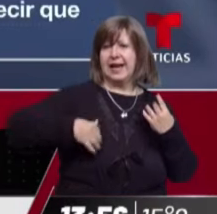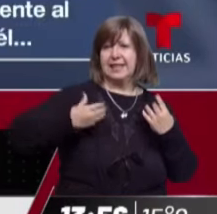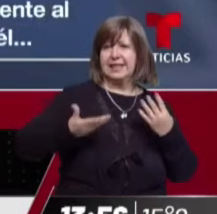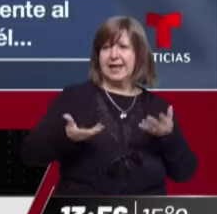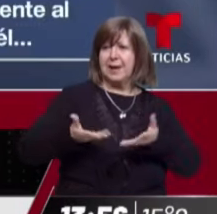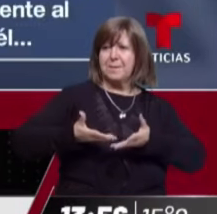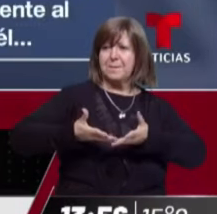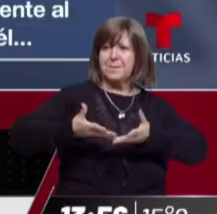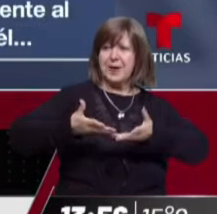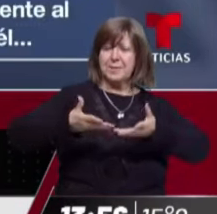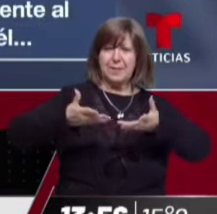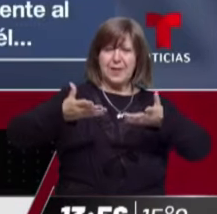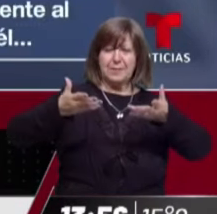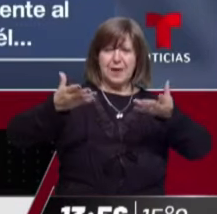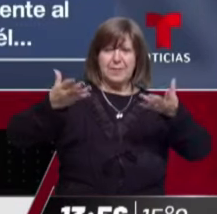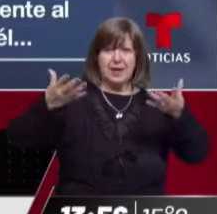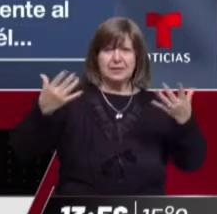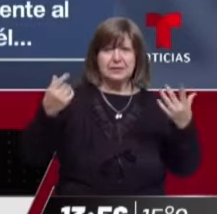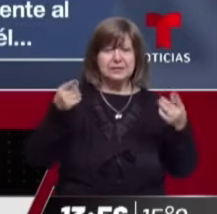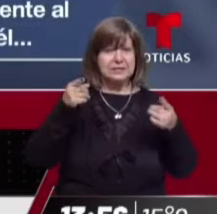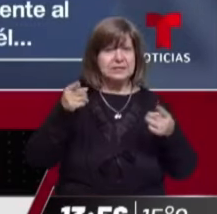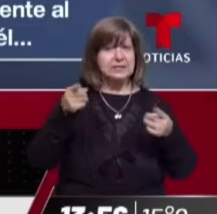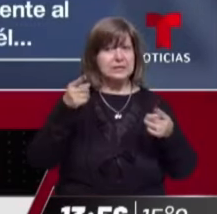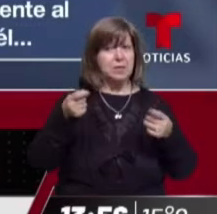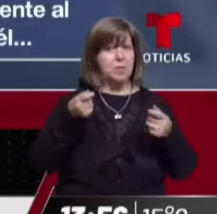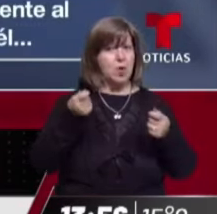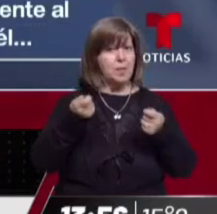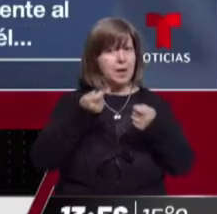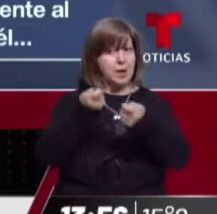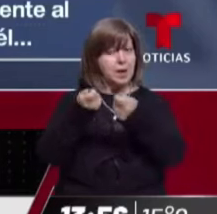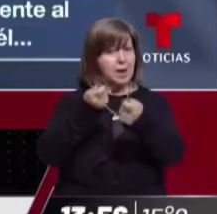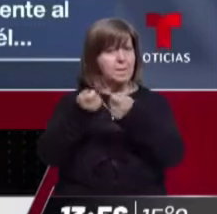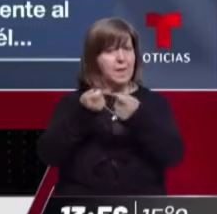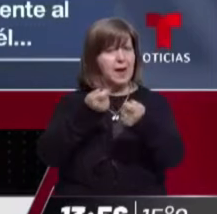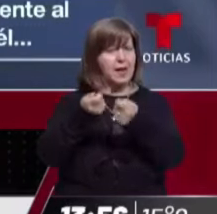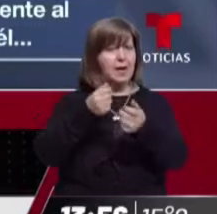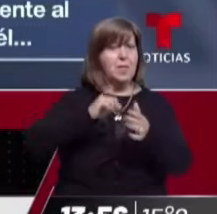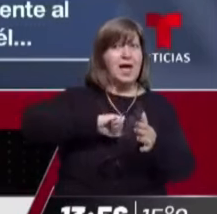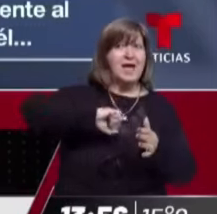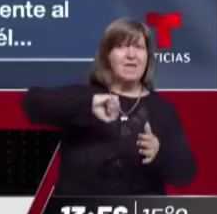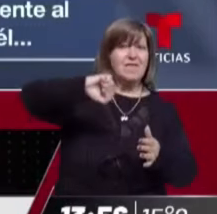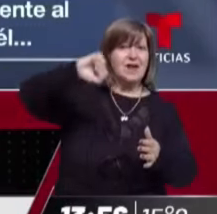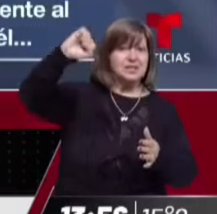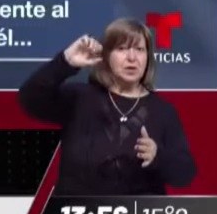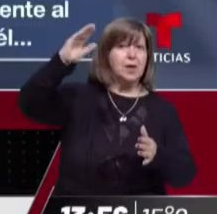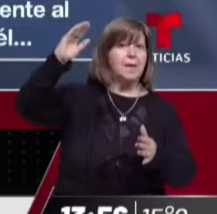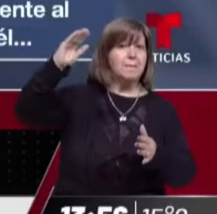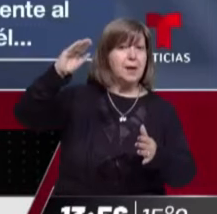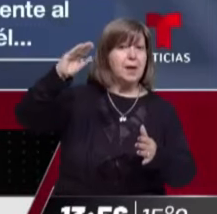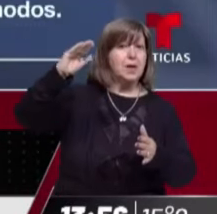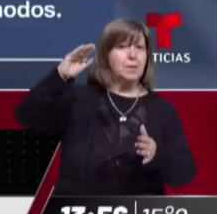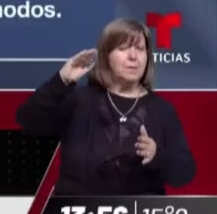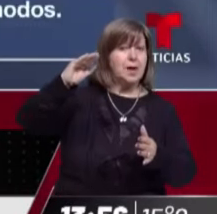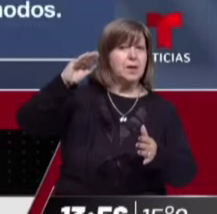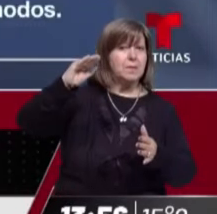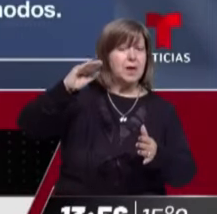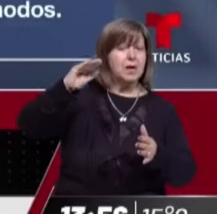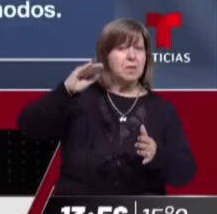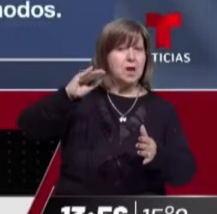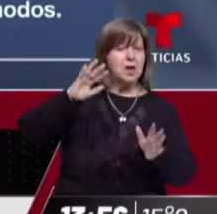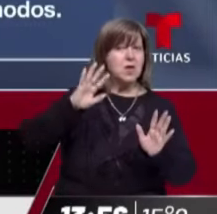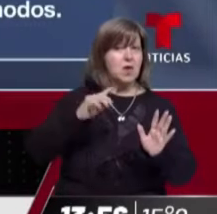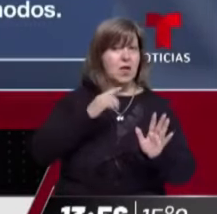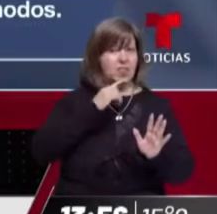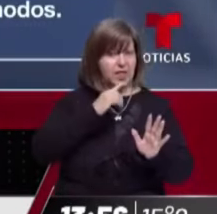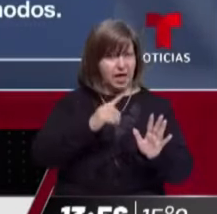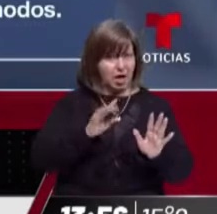que el ajuste hizo un buen ajuste porque la inflación está bajando, dijo, ¿no? Claro. No lo veíamos a Elon